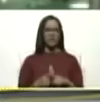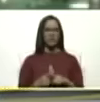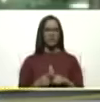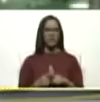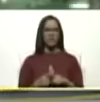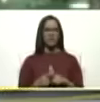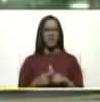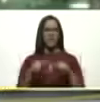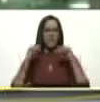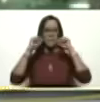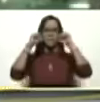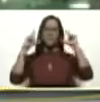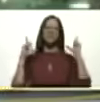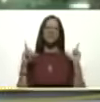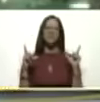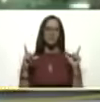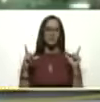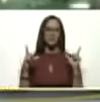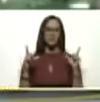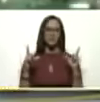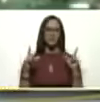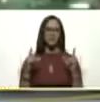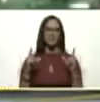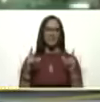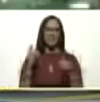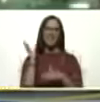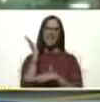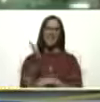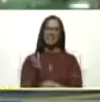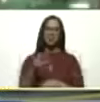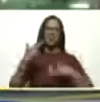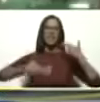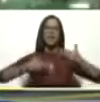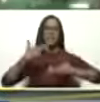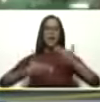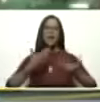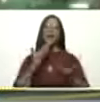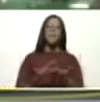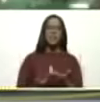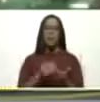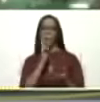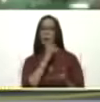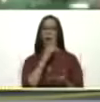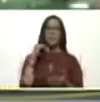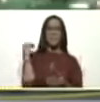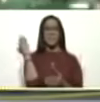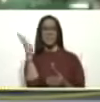El impacto de las sanciones criminales pedidas por los apellidos